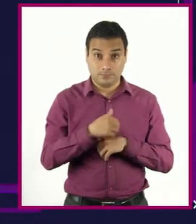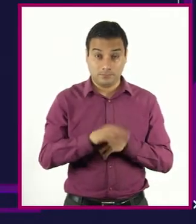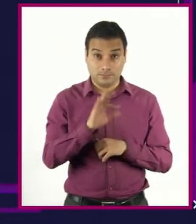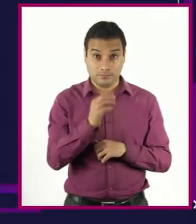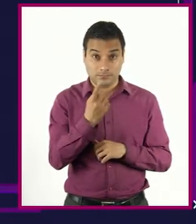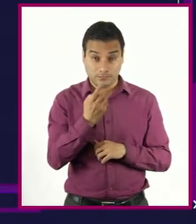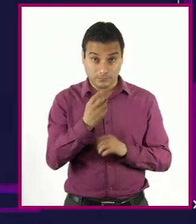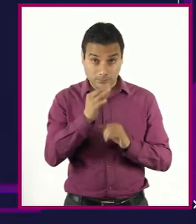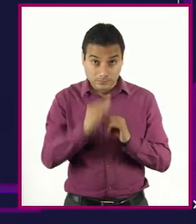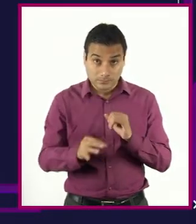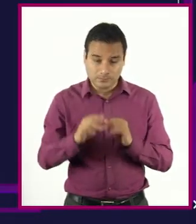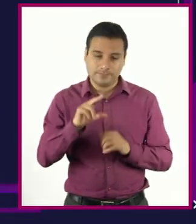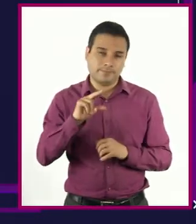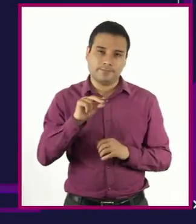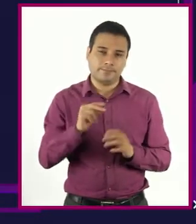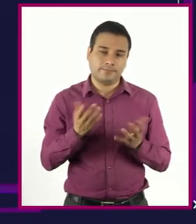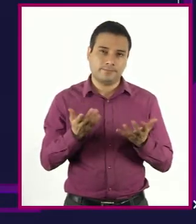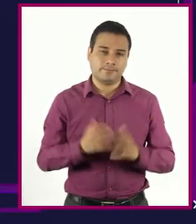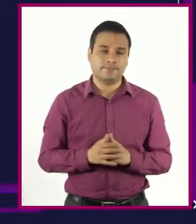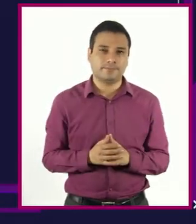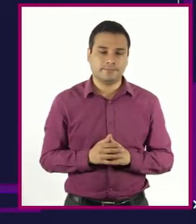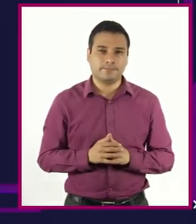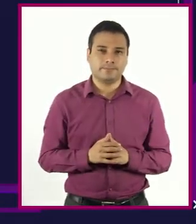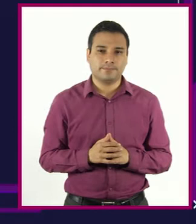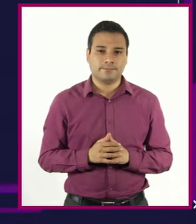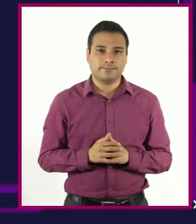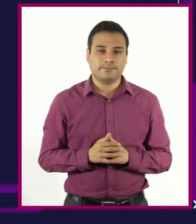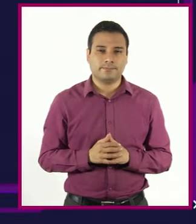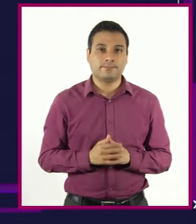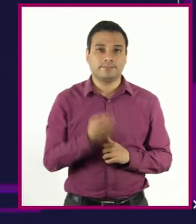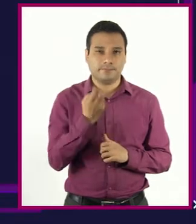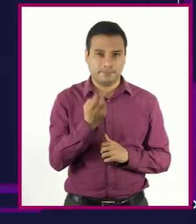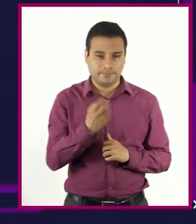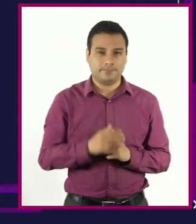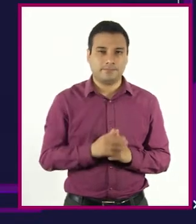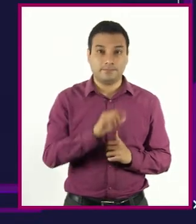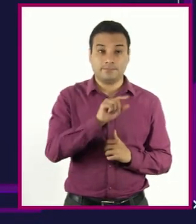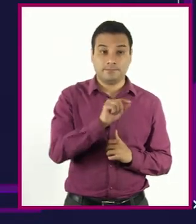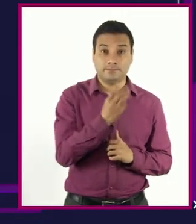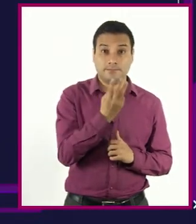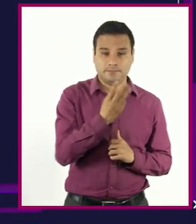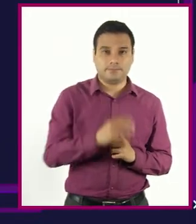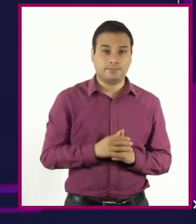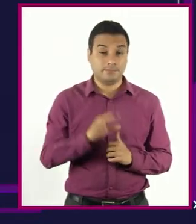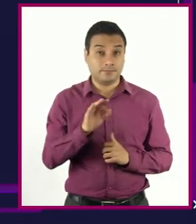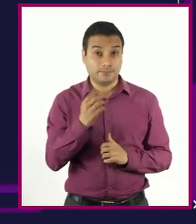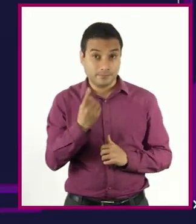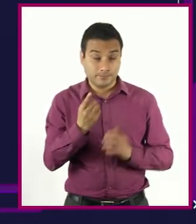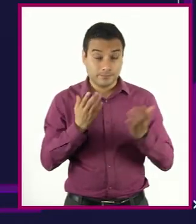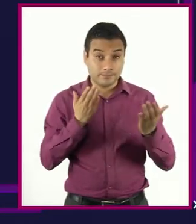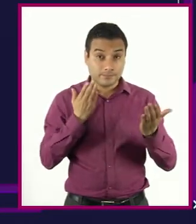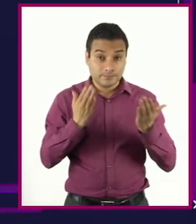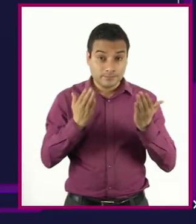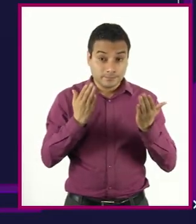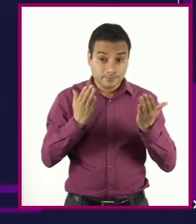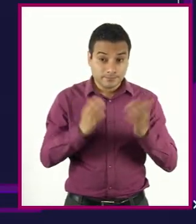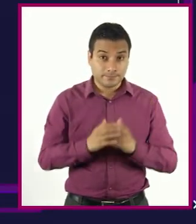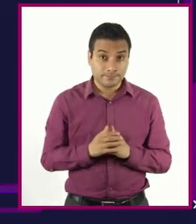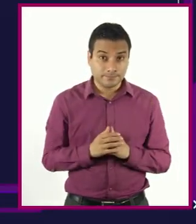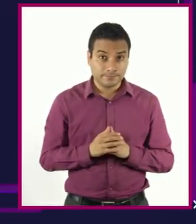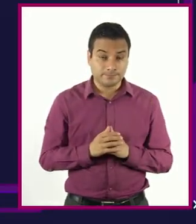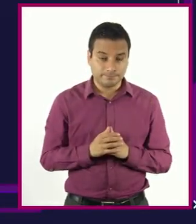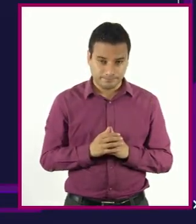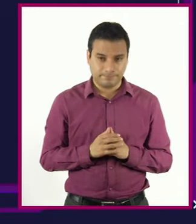número? No. Por esta razón, se compara el 73 con 41.